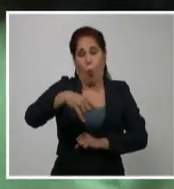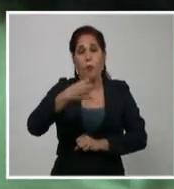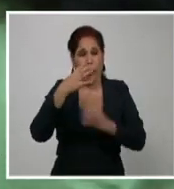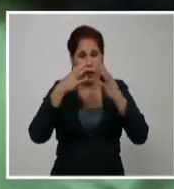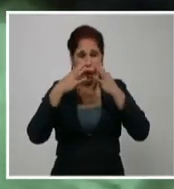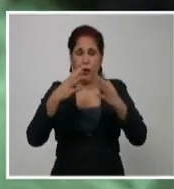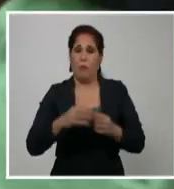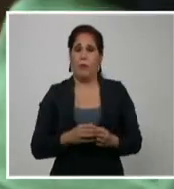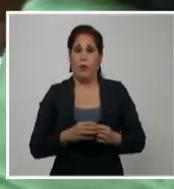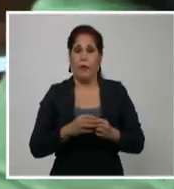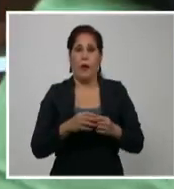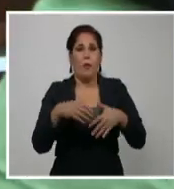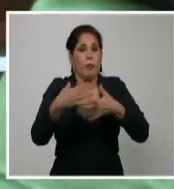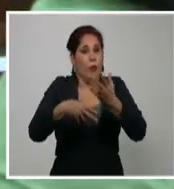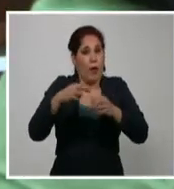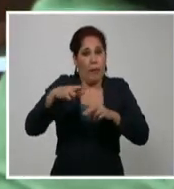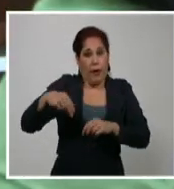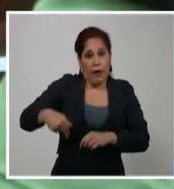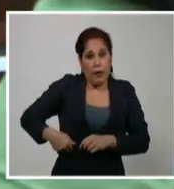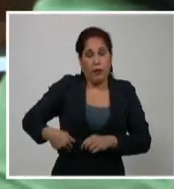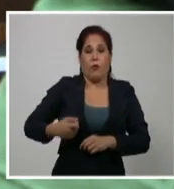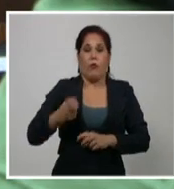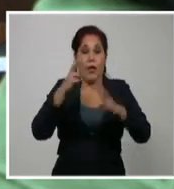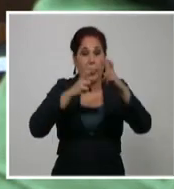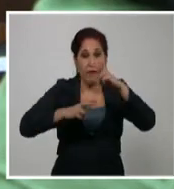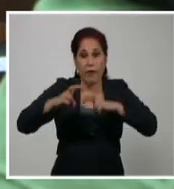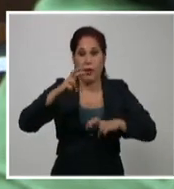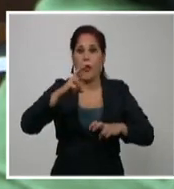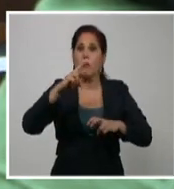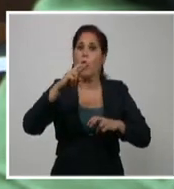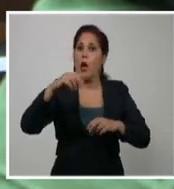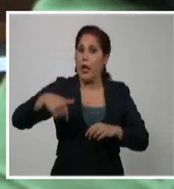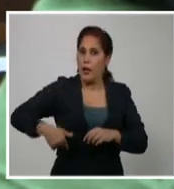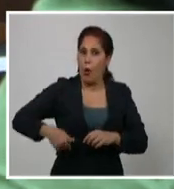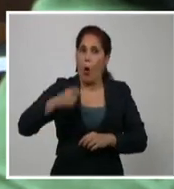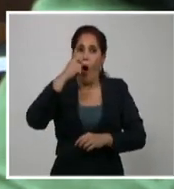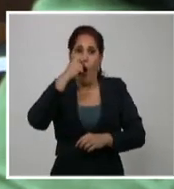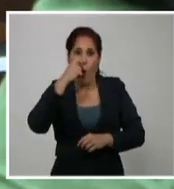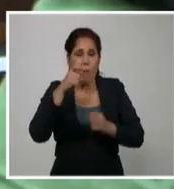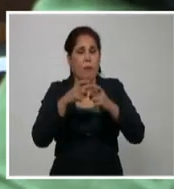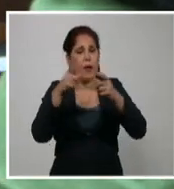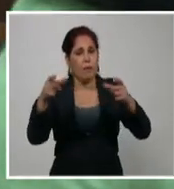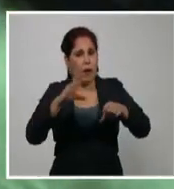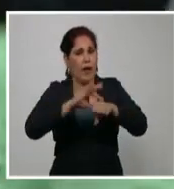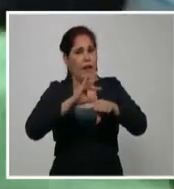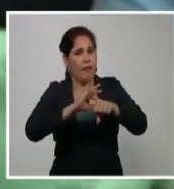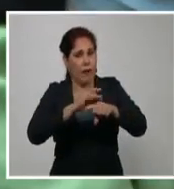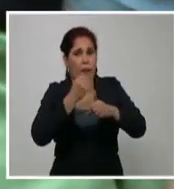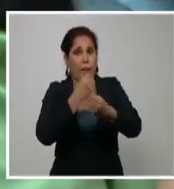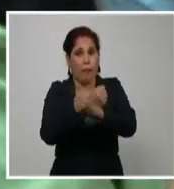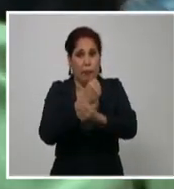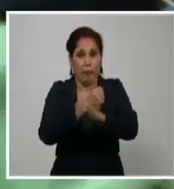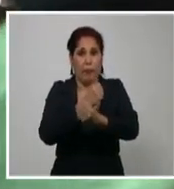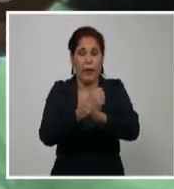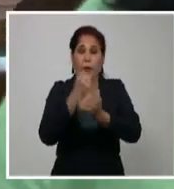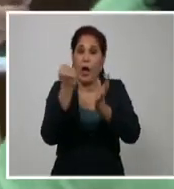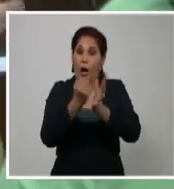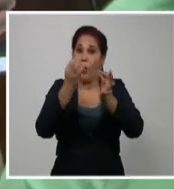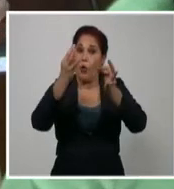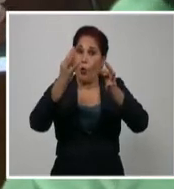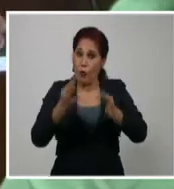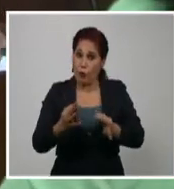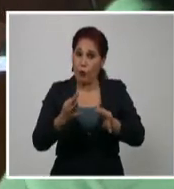la insuficiencia renal. En el estudio salió que el género masculino también incrementaba el riesgo, lo cual confirma